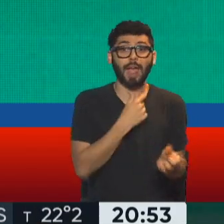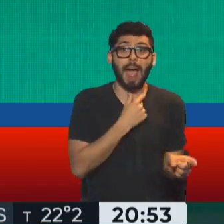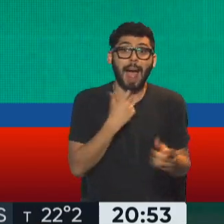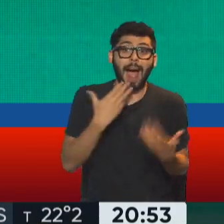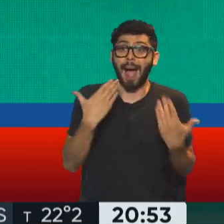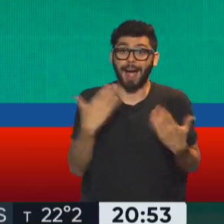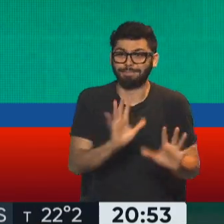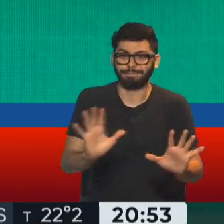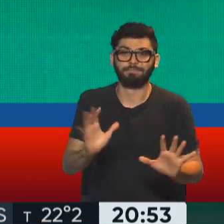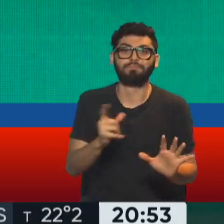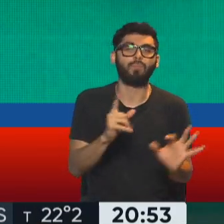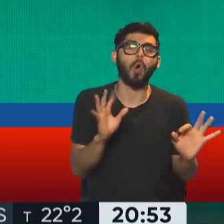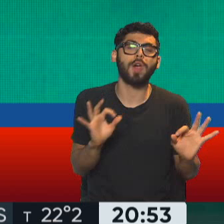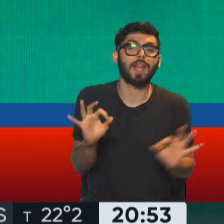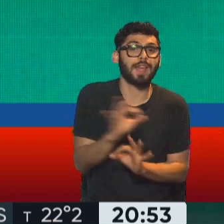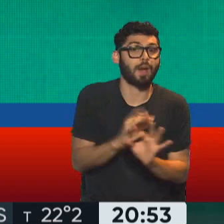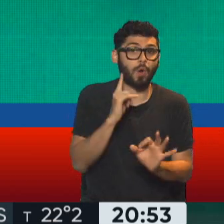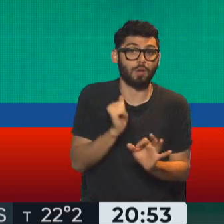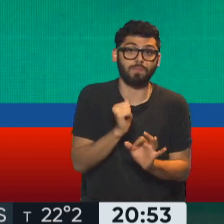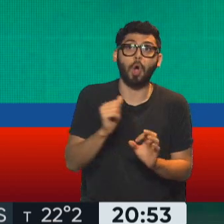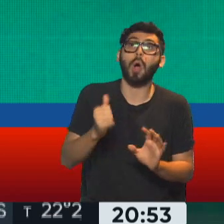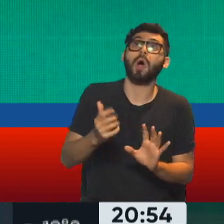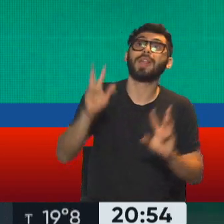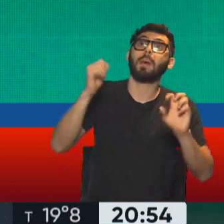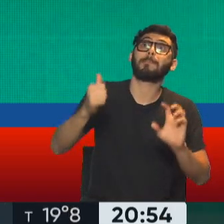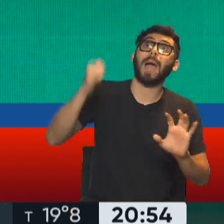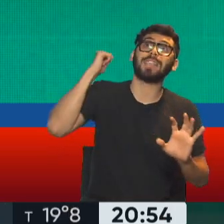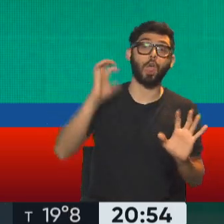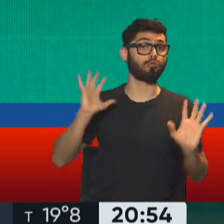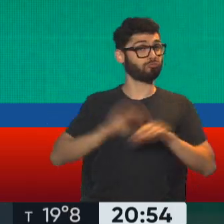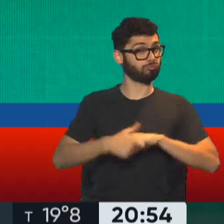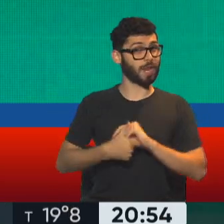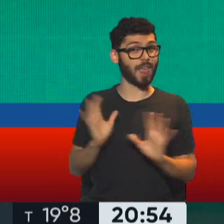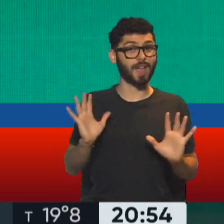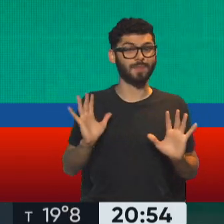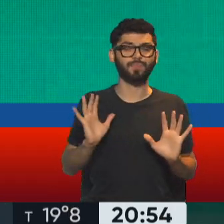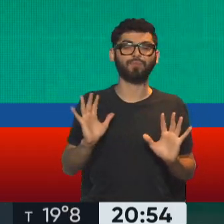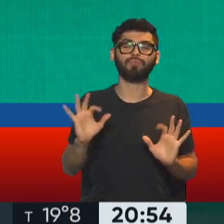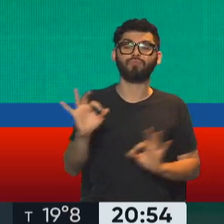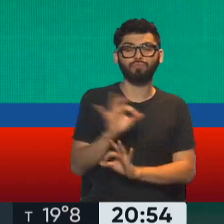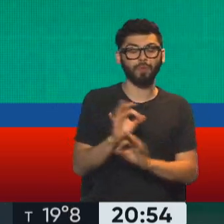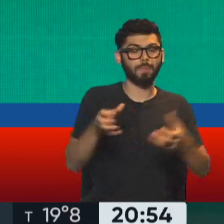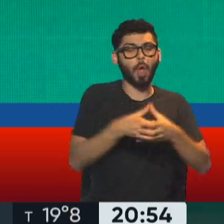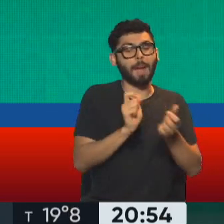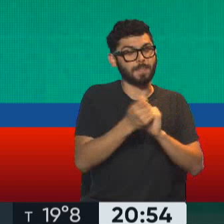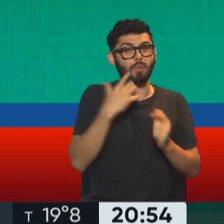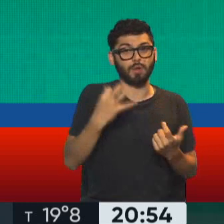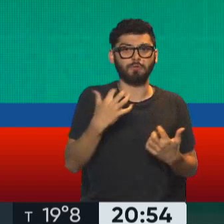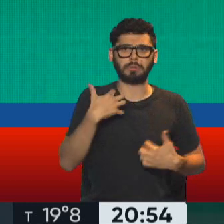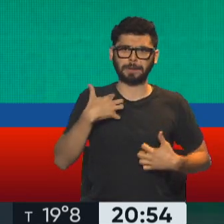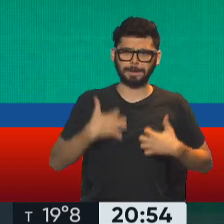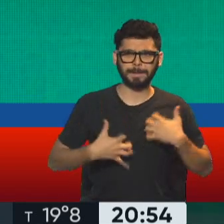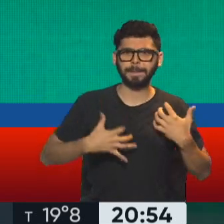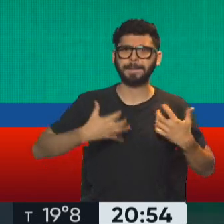es una buena estrategia la de María Eugenia Vidal para no hacerse cargo del pasado. En términos generales es una buena estrategia de cambiemos, ¿no? Irritarse,